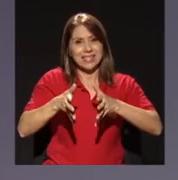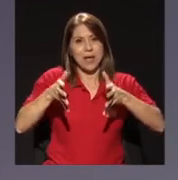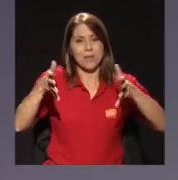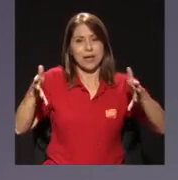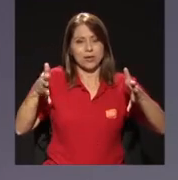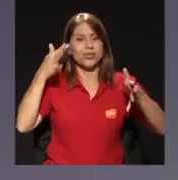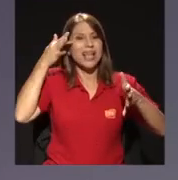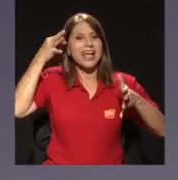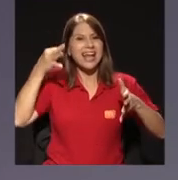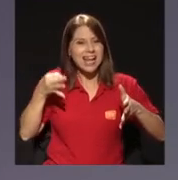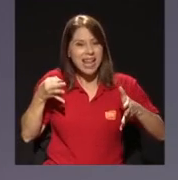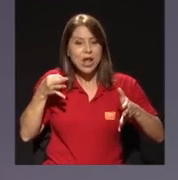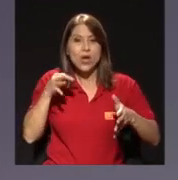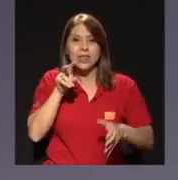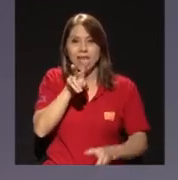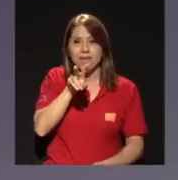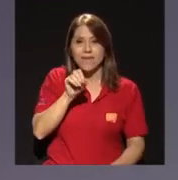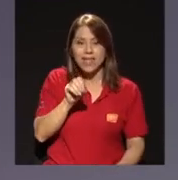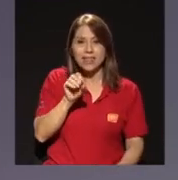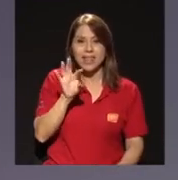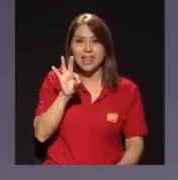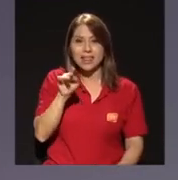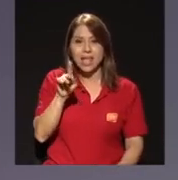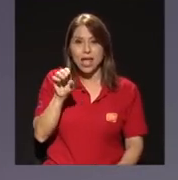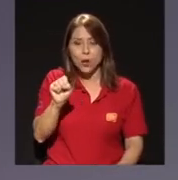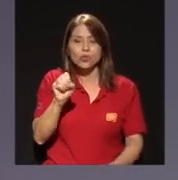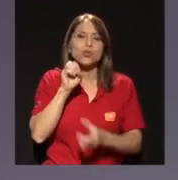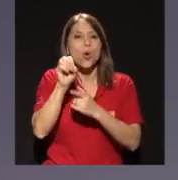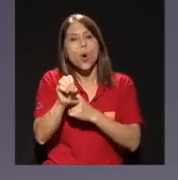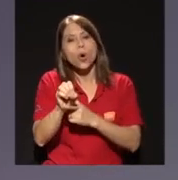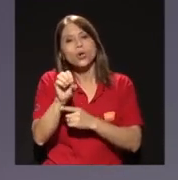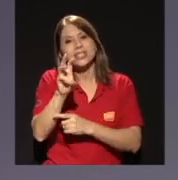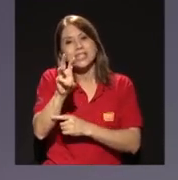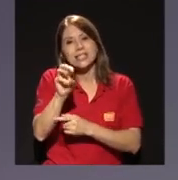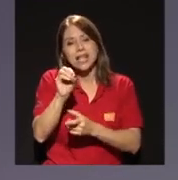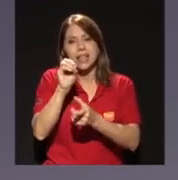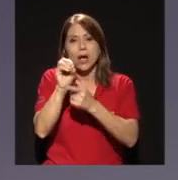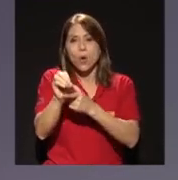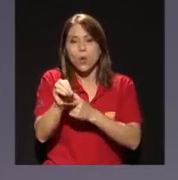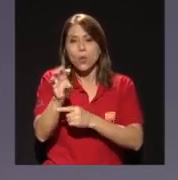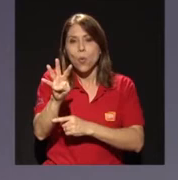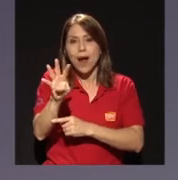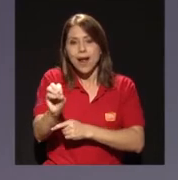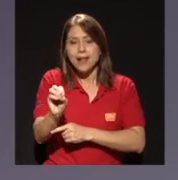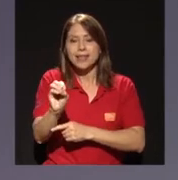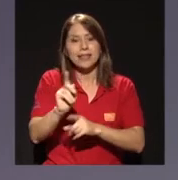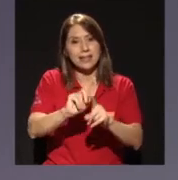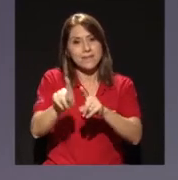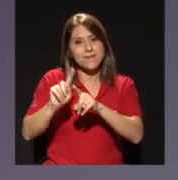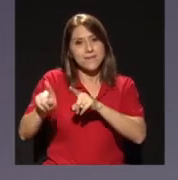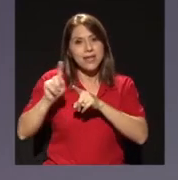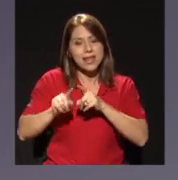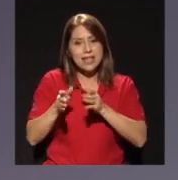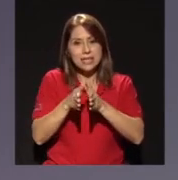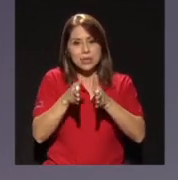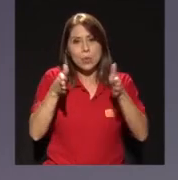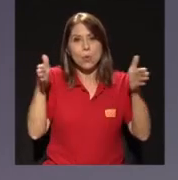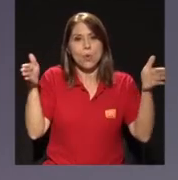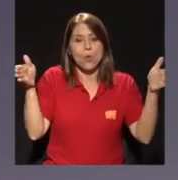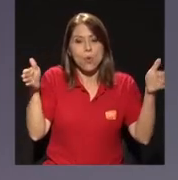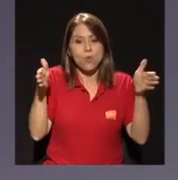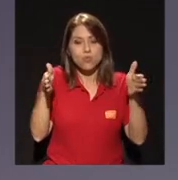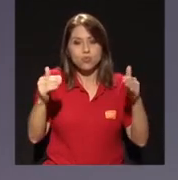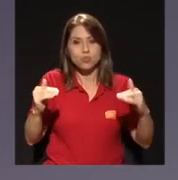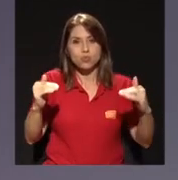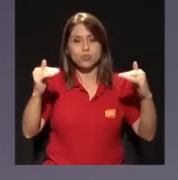teus, ¿verdad? Y de 60, 40. Son de diferentes tamaños los que existen